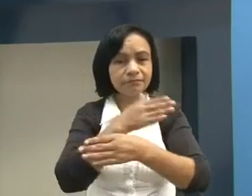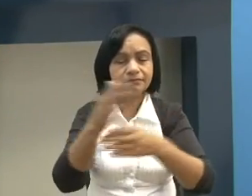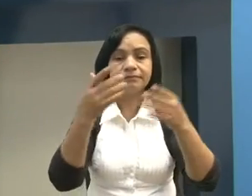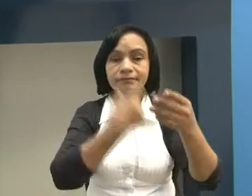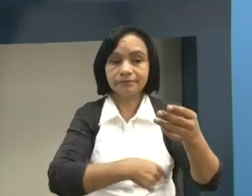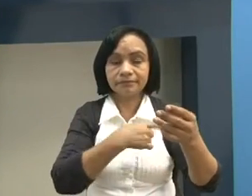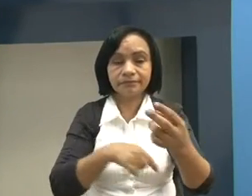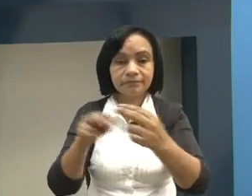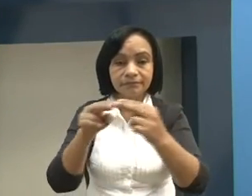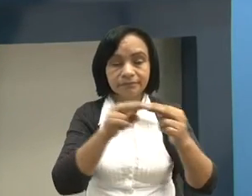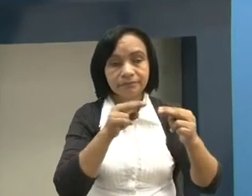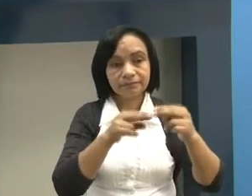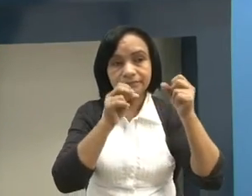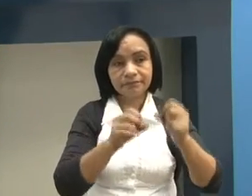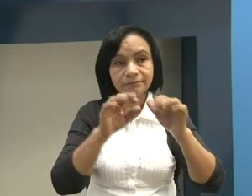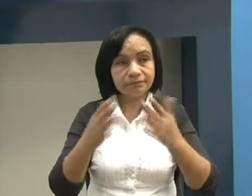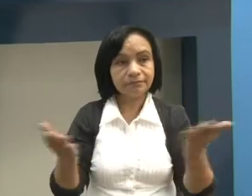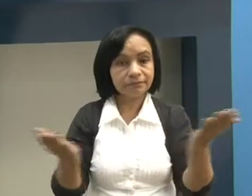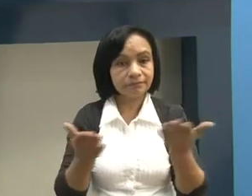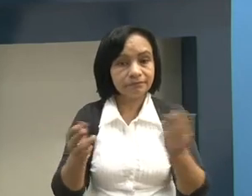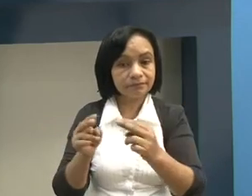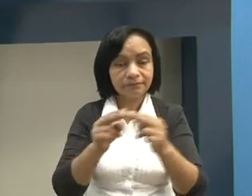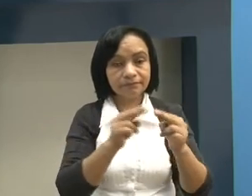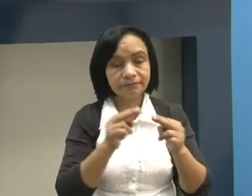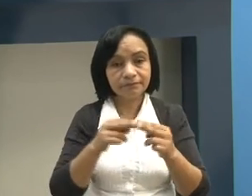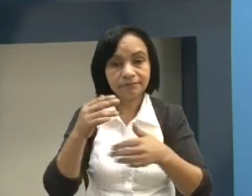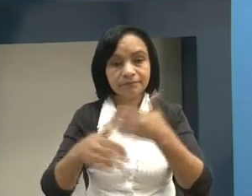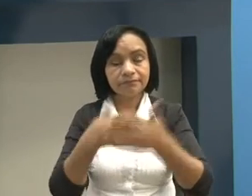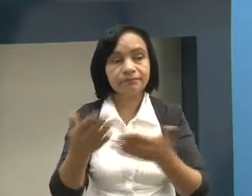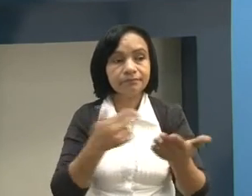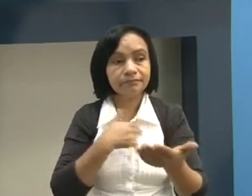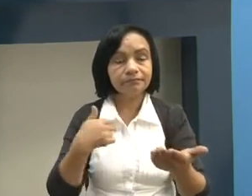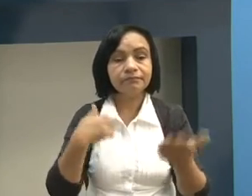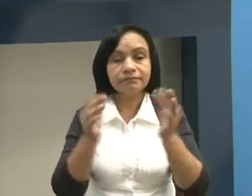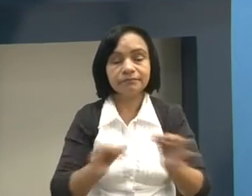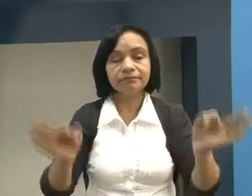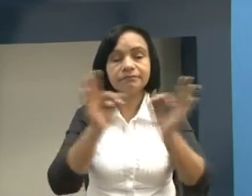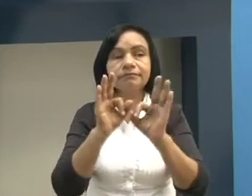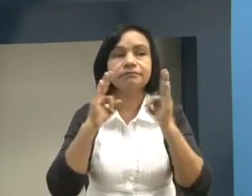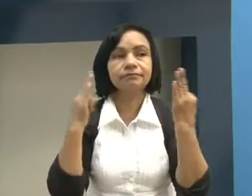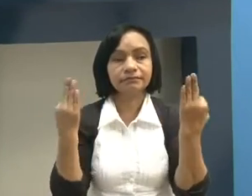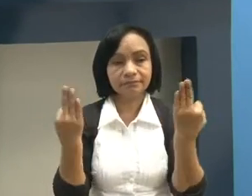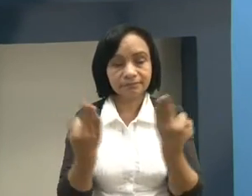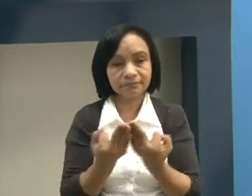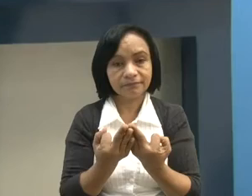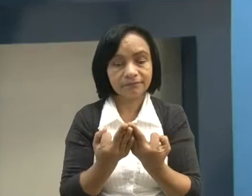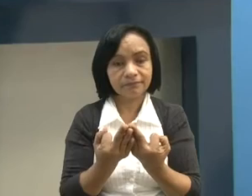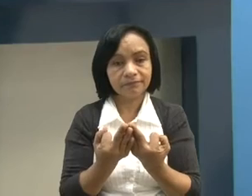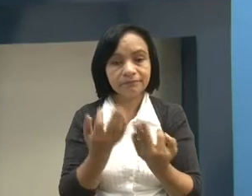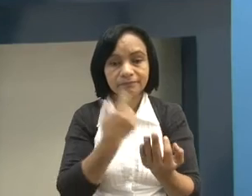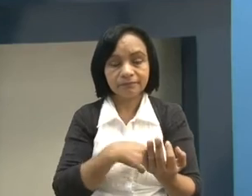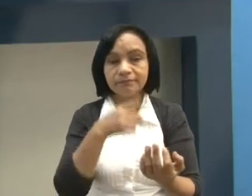la que interactúa con el muchacho y la muchacha. Entonces, ¿cómo armonizamos todo ese proceso? Es importante la familia. Importante, por eso es la